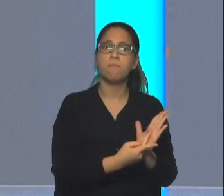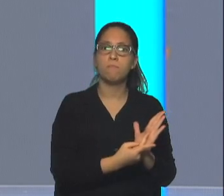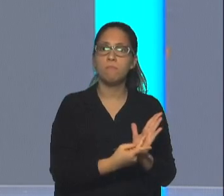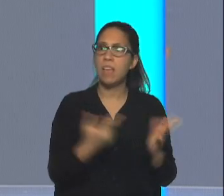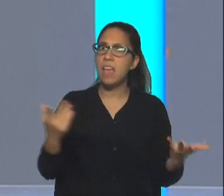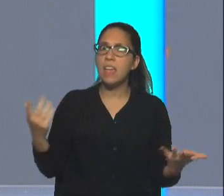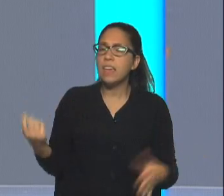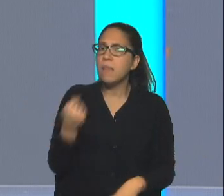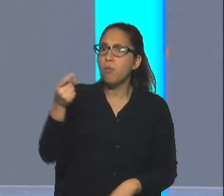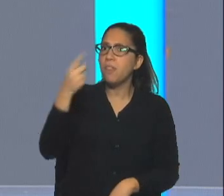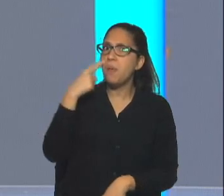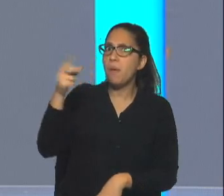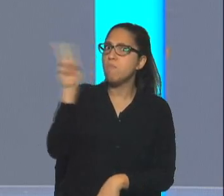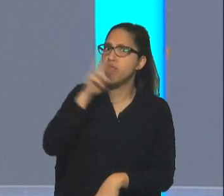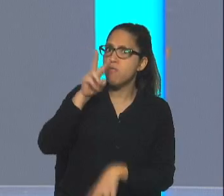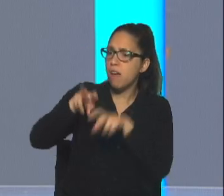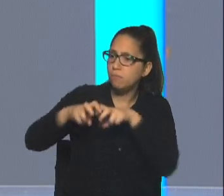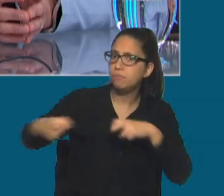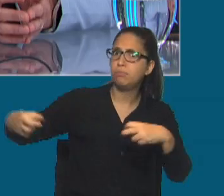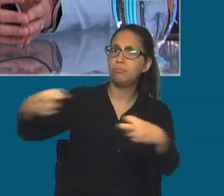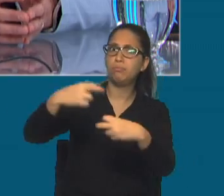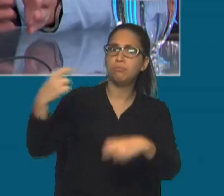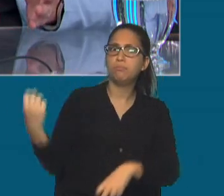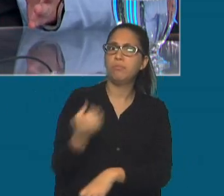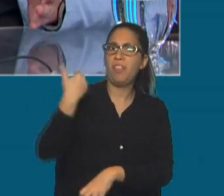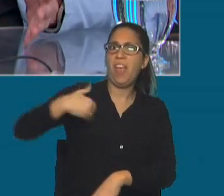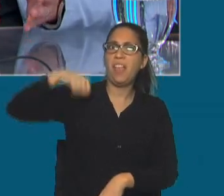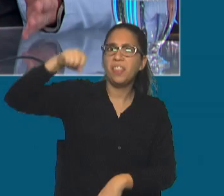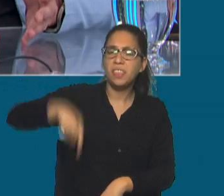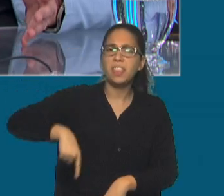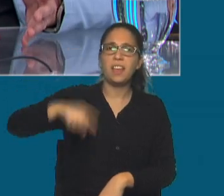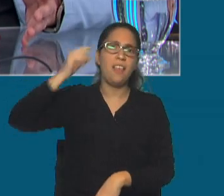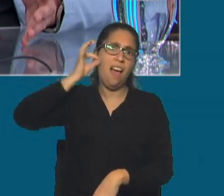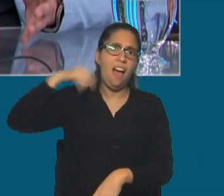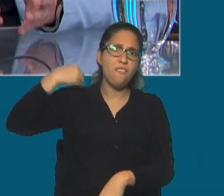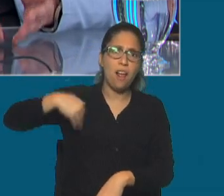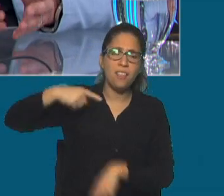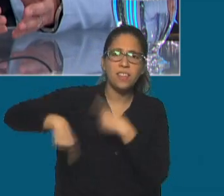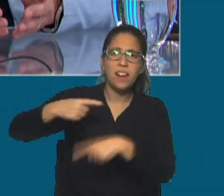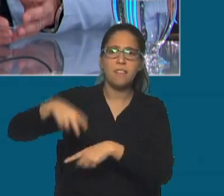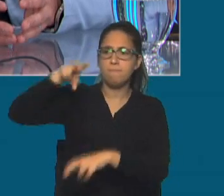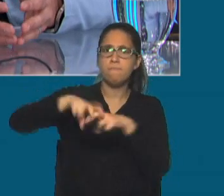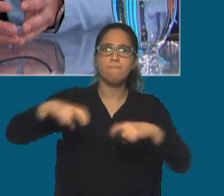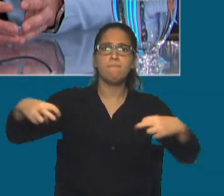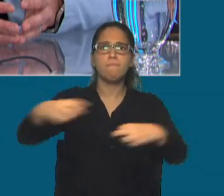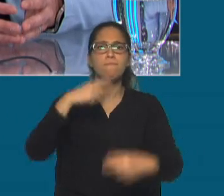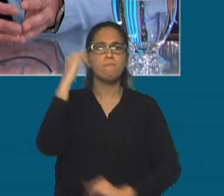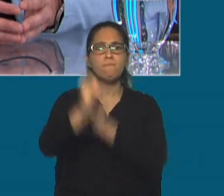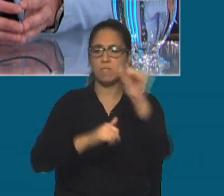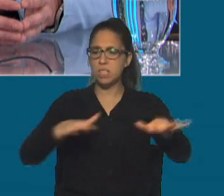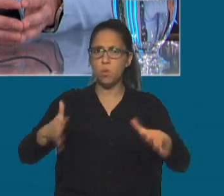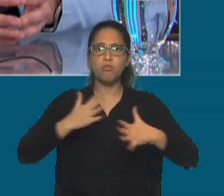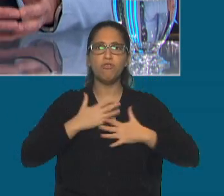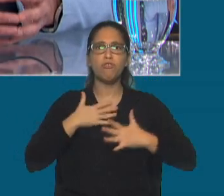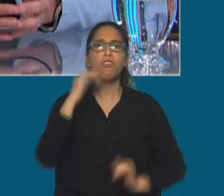patria sentadas en esas bancas diciéndonos ellas mismas Cuál es el diagnóstico de su